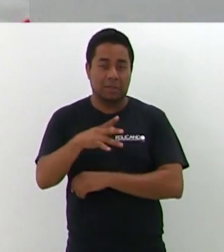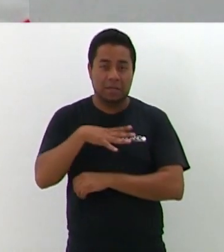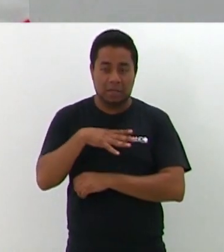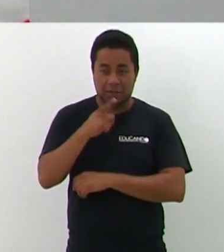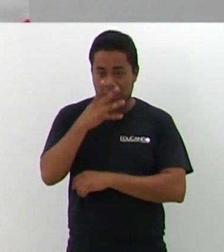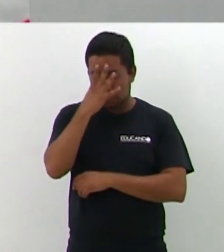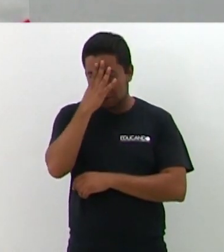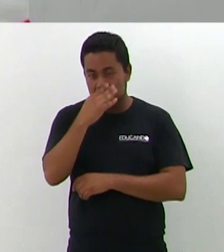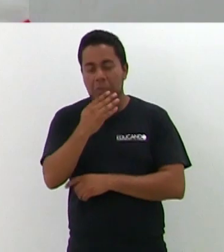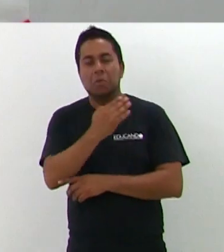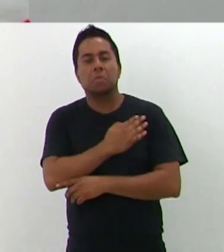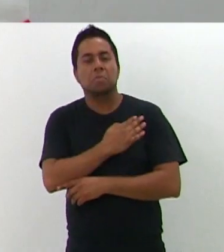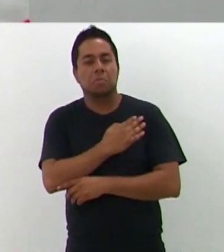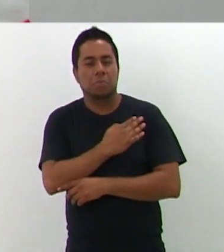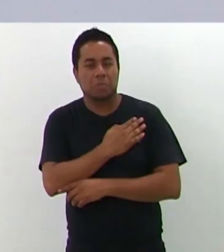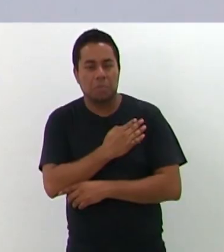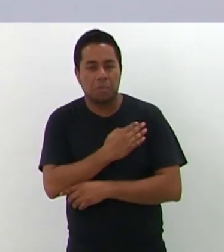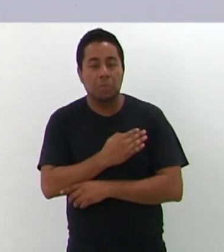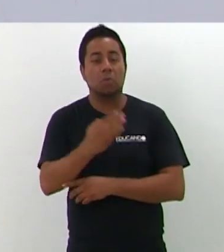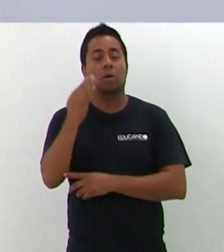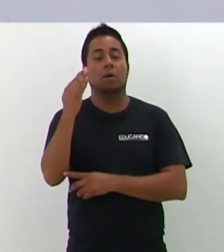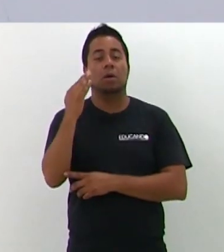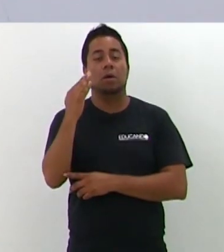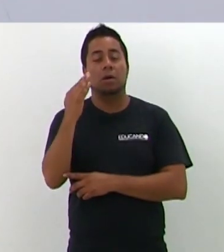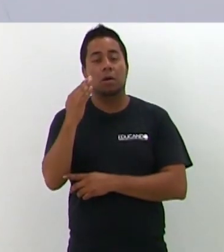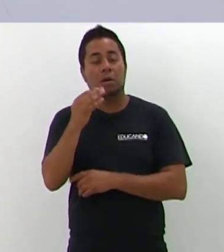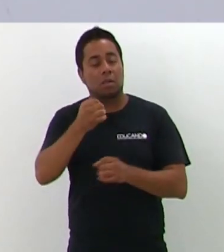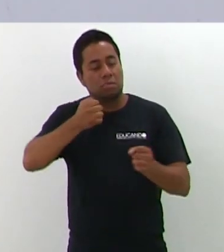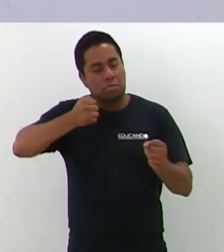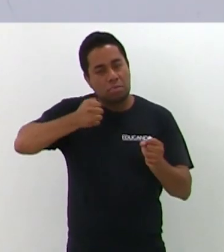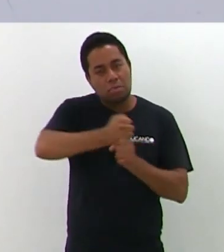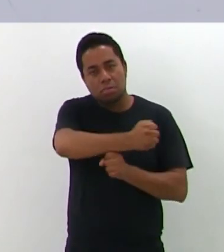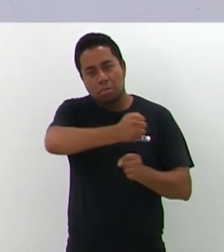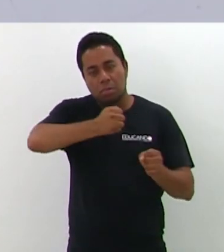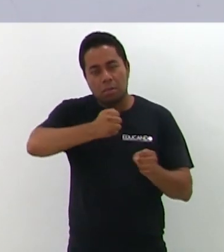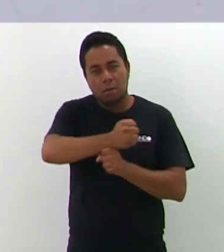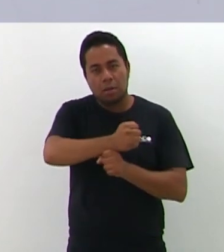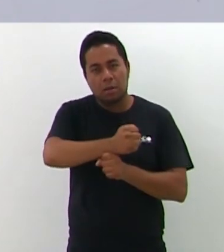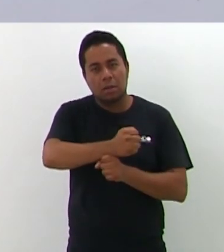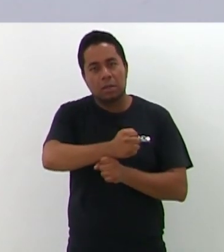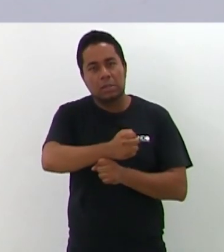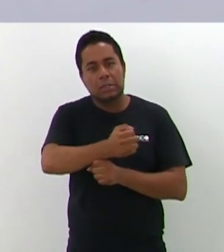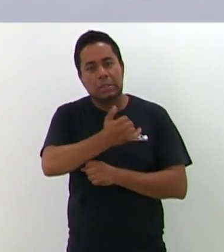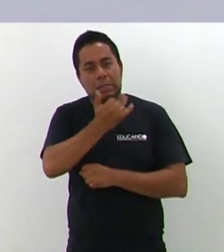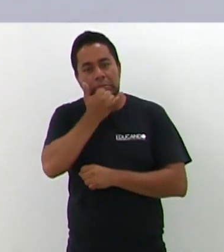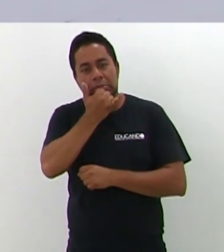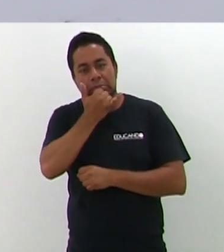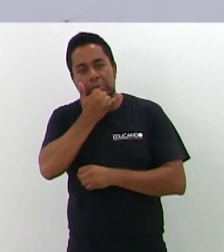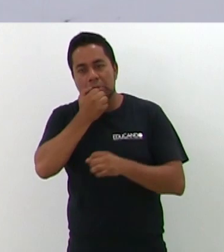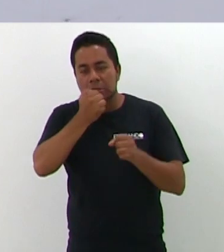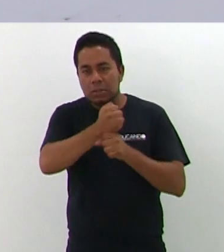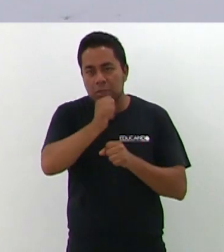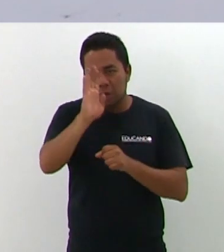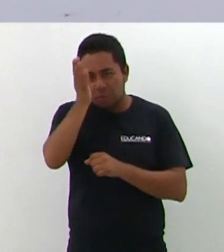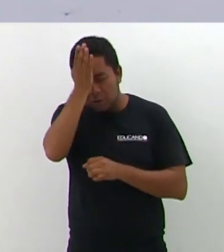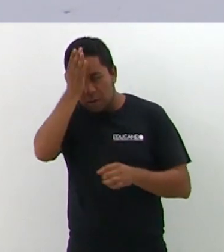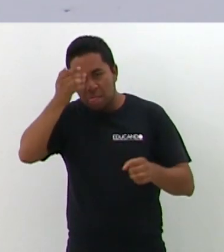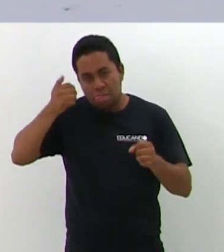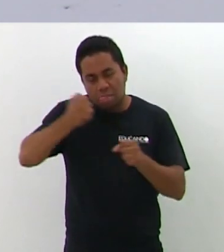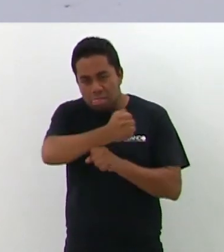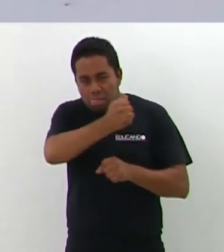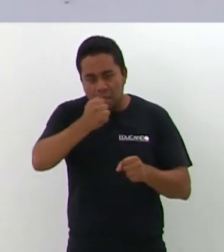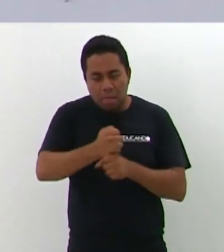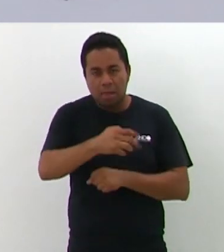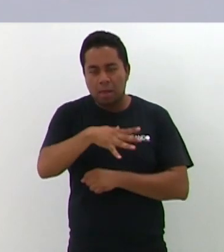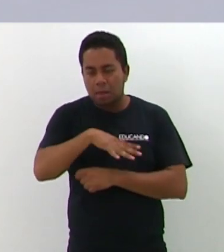una vez un lobito bueno al que maltrataban, Ay, al que maltrataban todos los corderos.